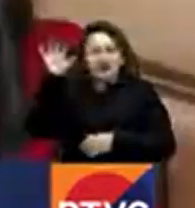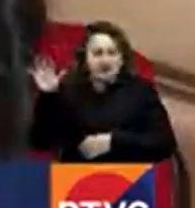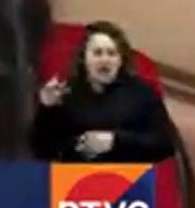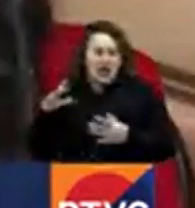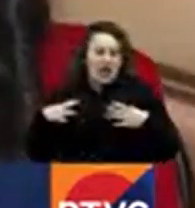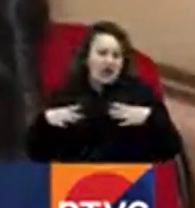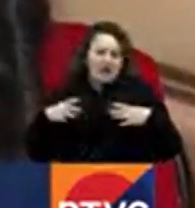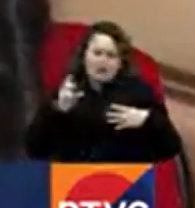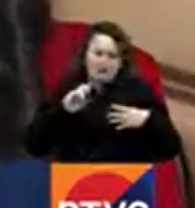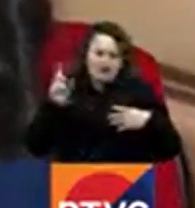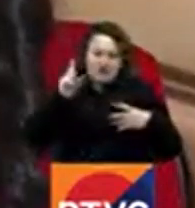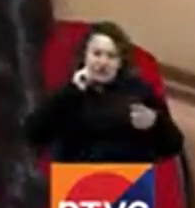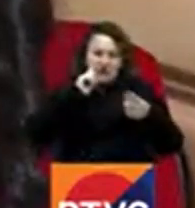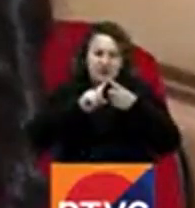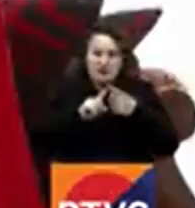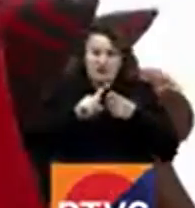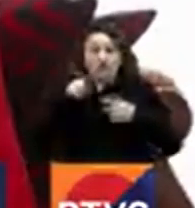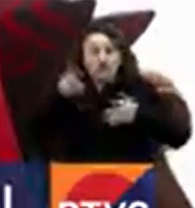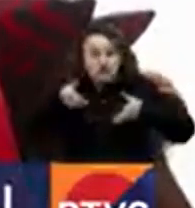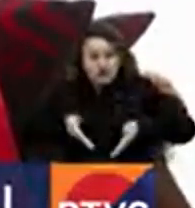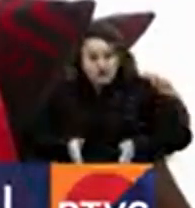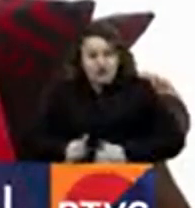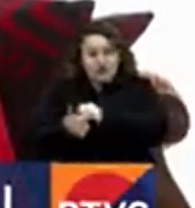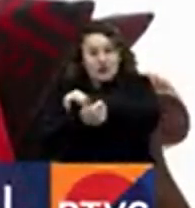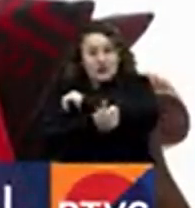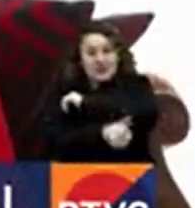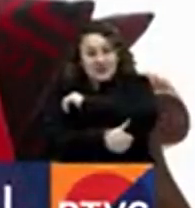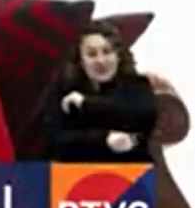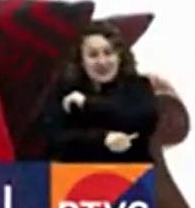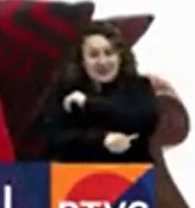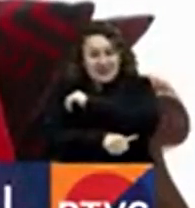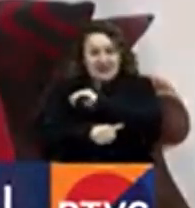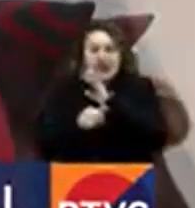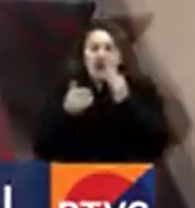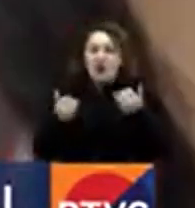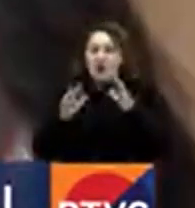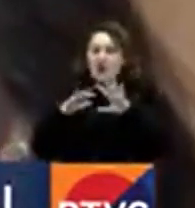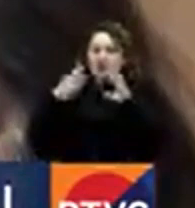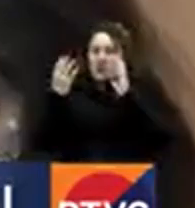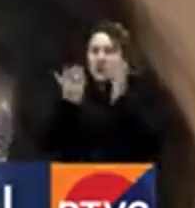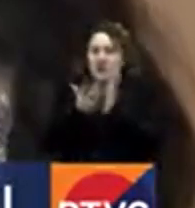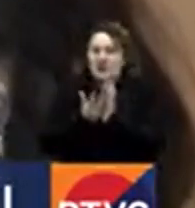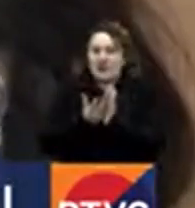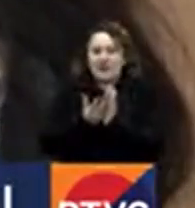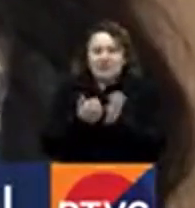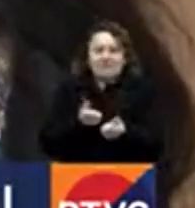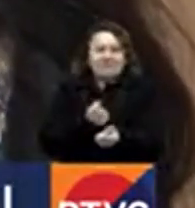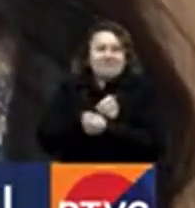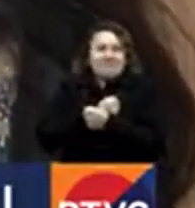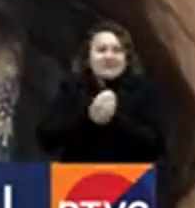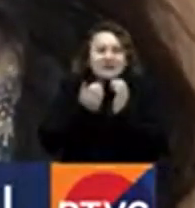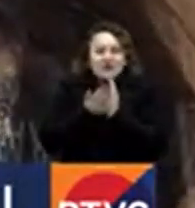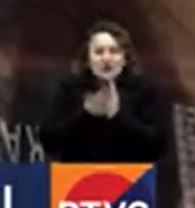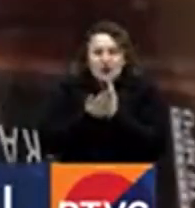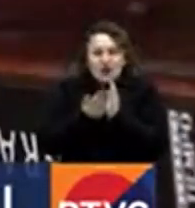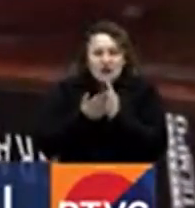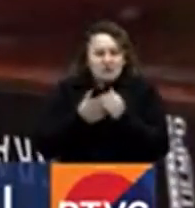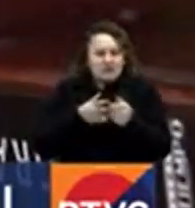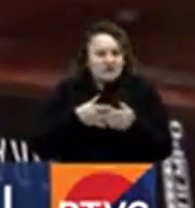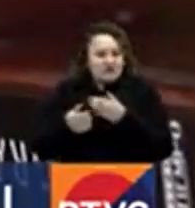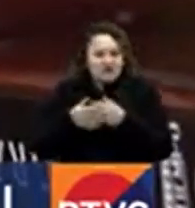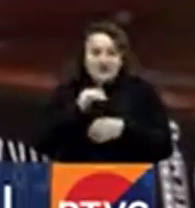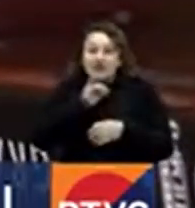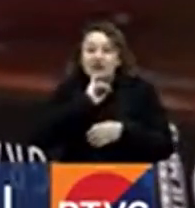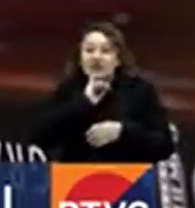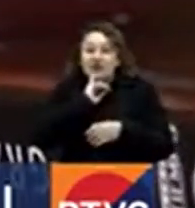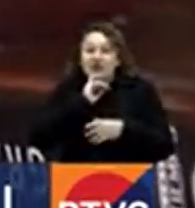vacaciones. Es boyacense y global antes que en el pecho le pusieran la banda de Colombia. Su pasión por estudiar, sin importar idioma o